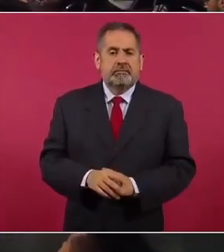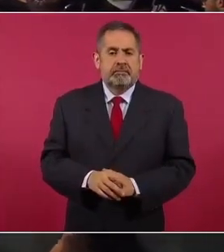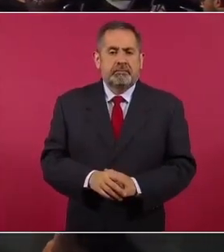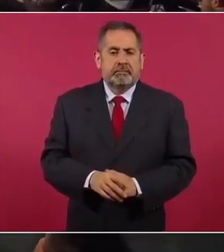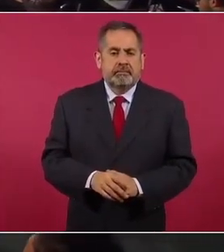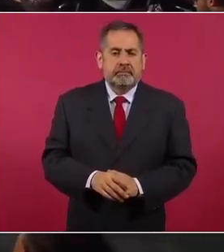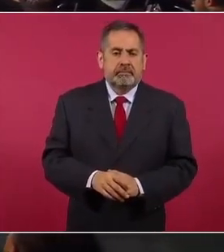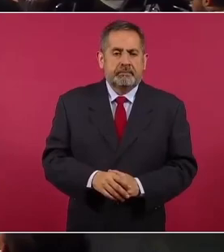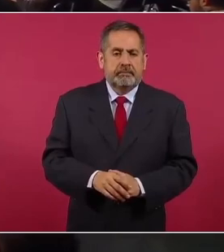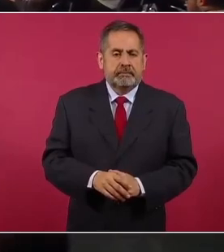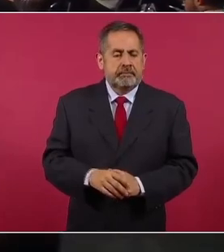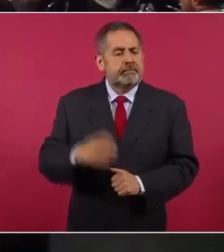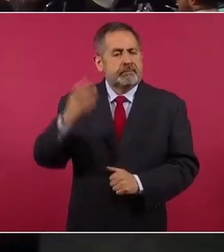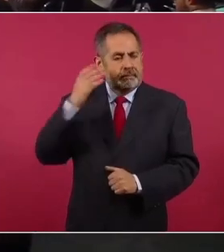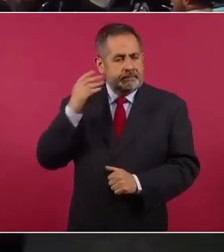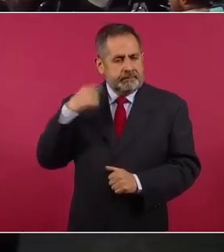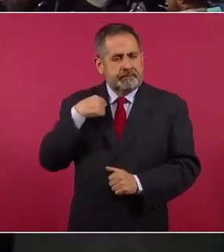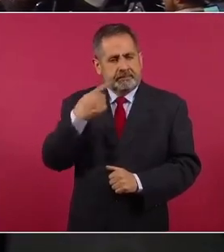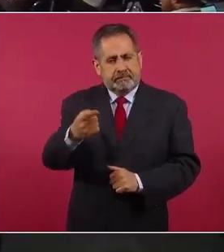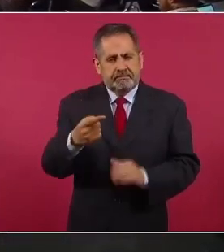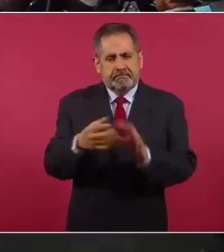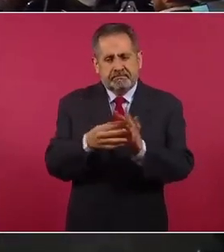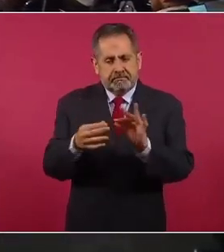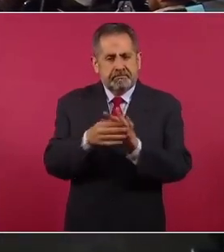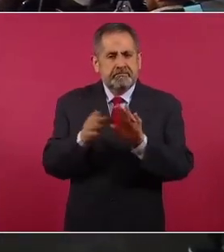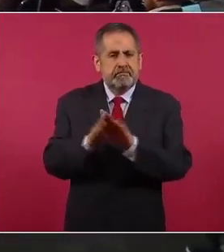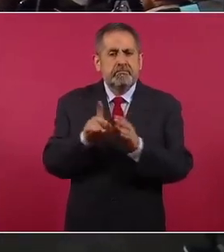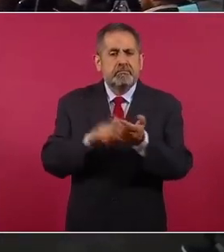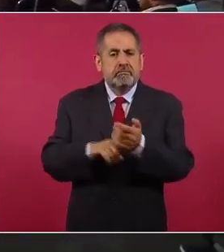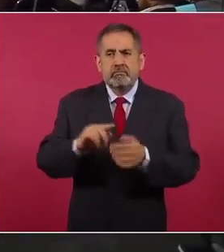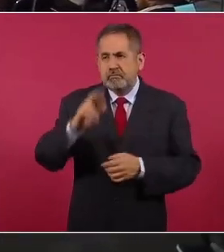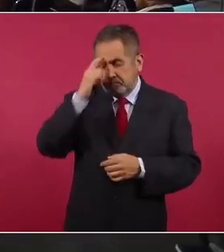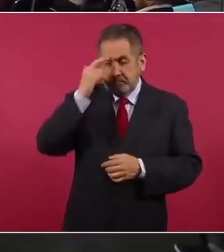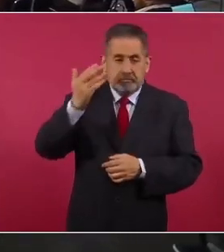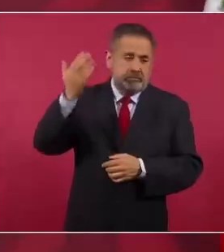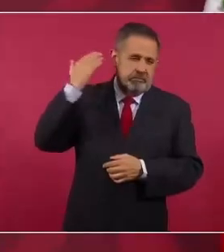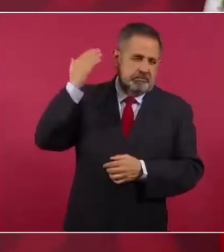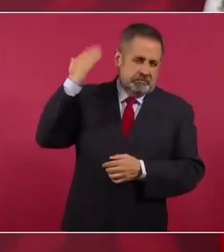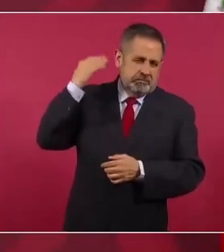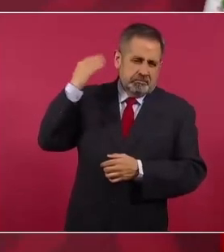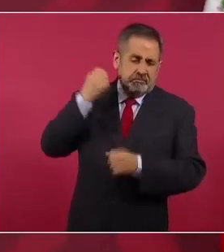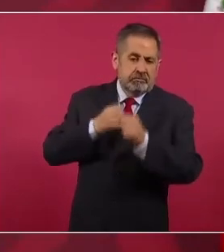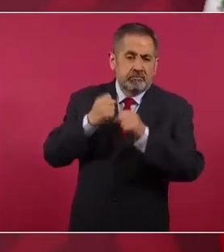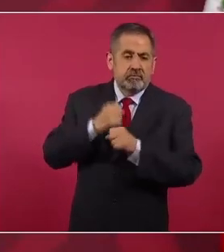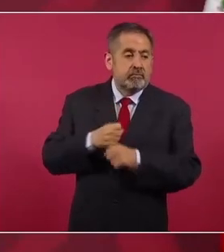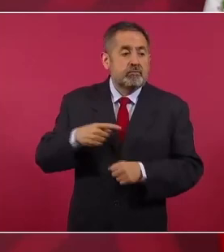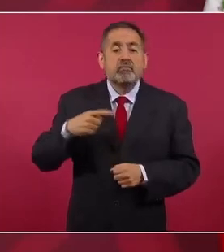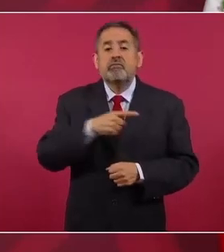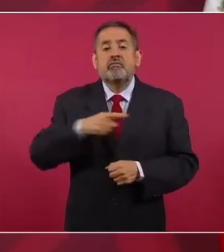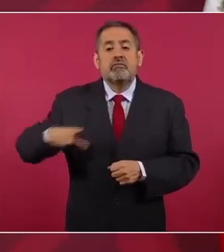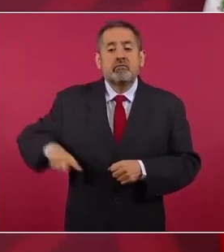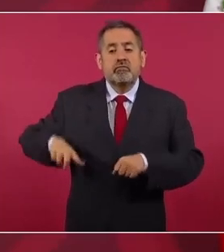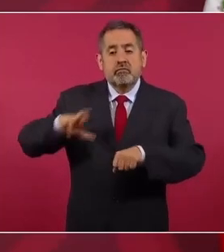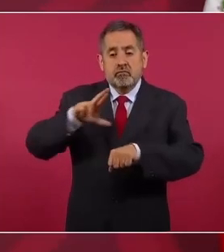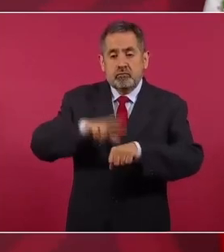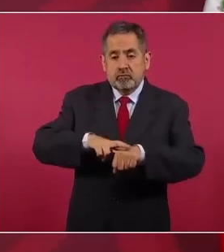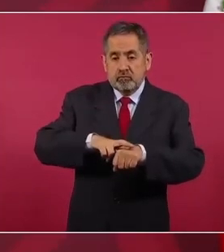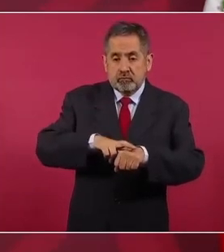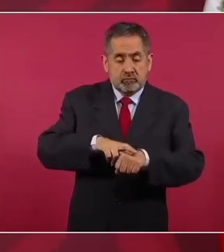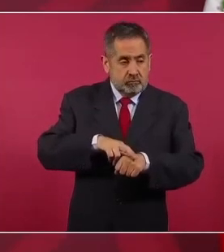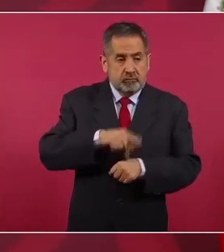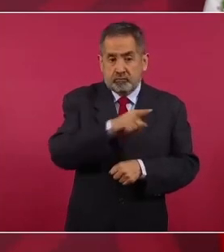Ya les platiqué de cómo hace algunos años un gobernador me